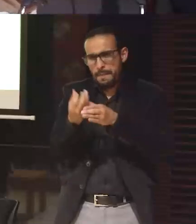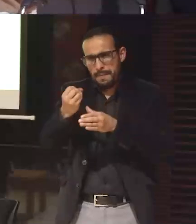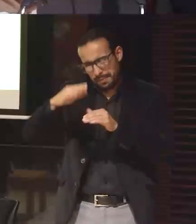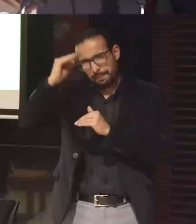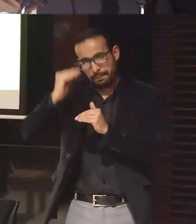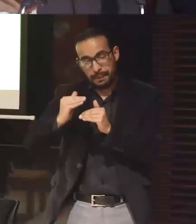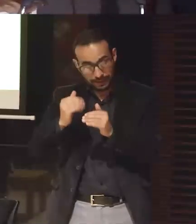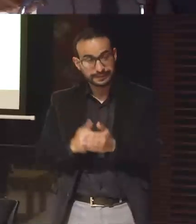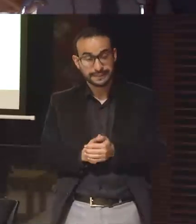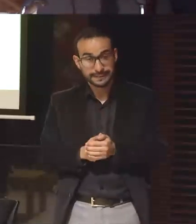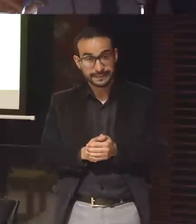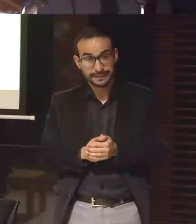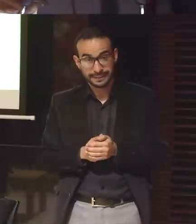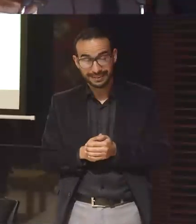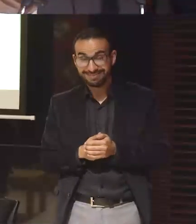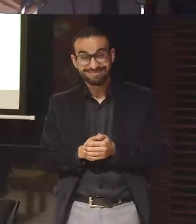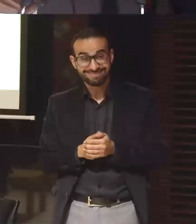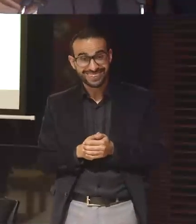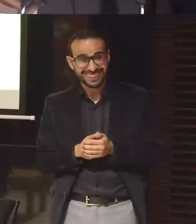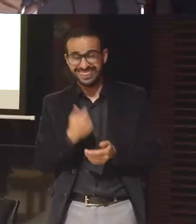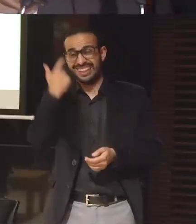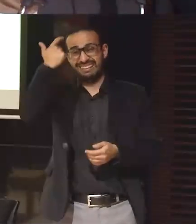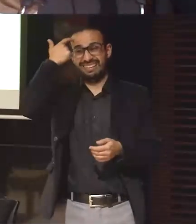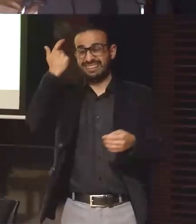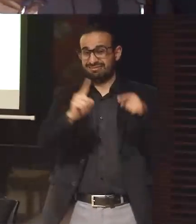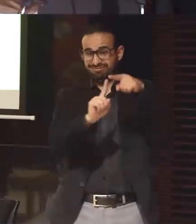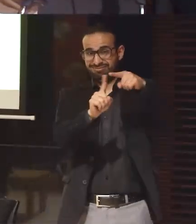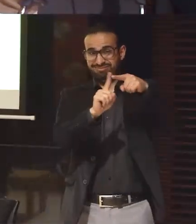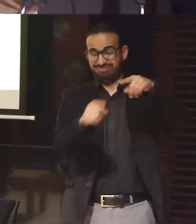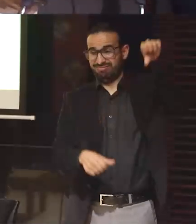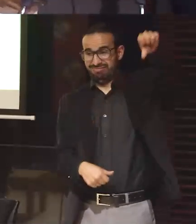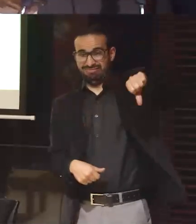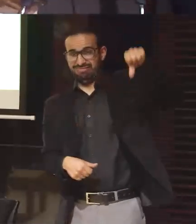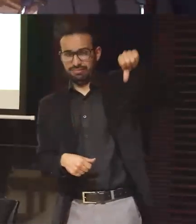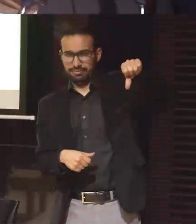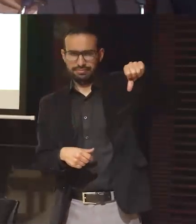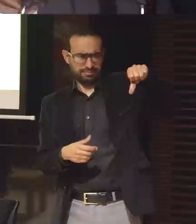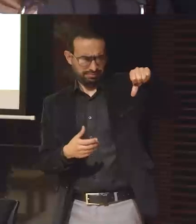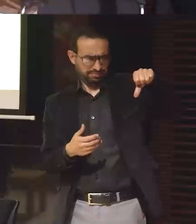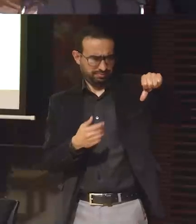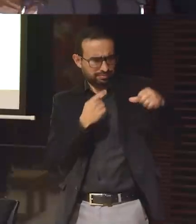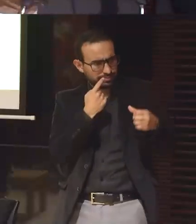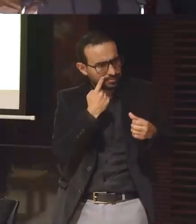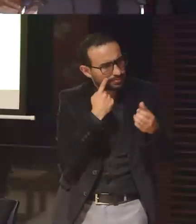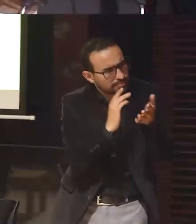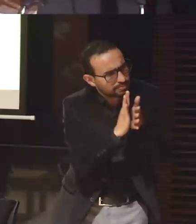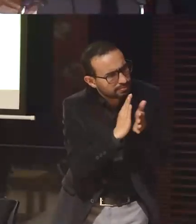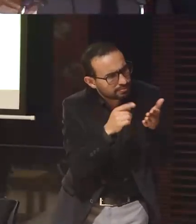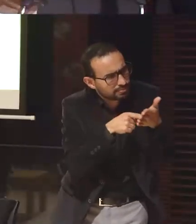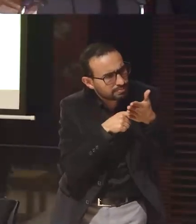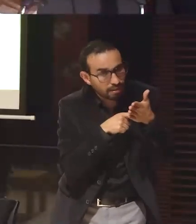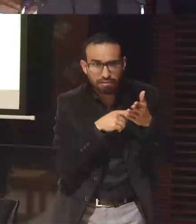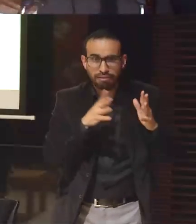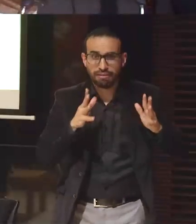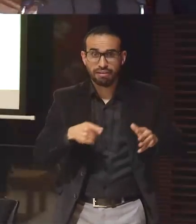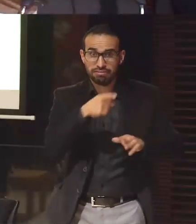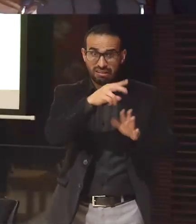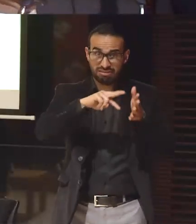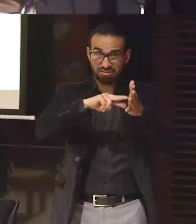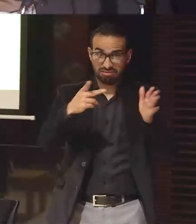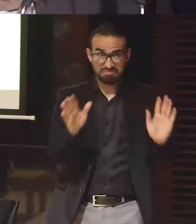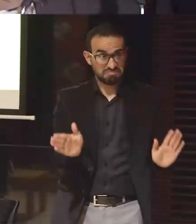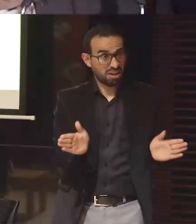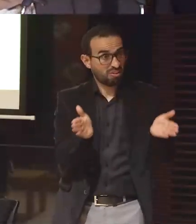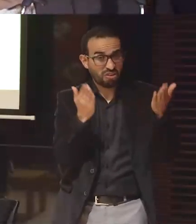del antagonismo, es que nosotros hemos roto la barrera tecnológica y de infraestructura, ¿sí? Nosotros, hay